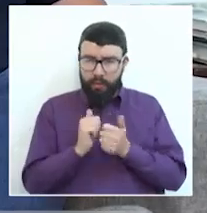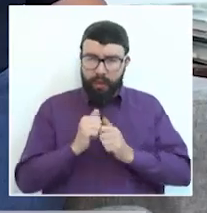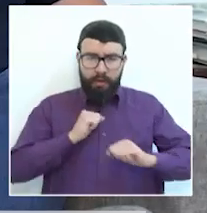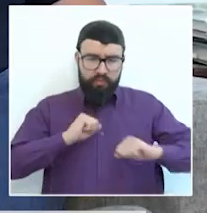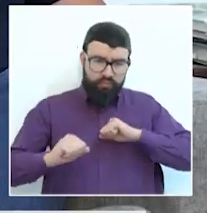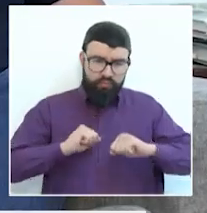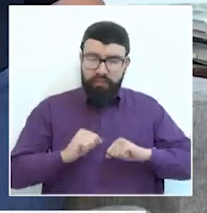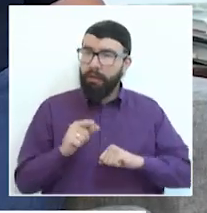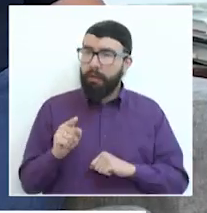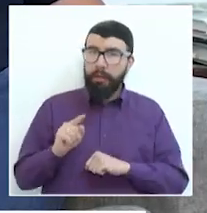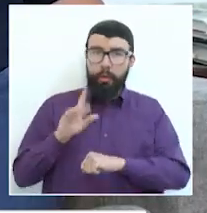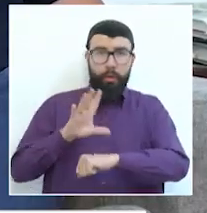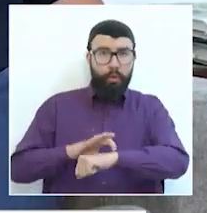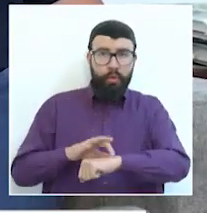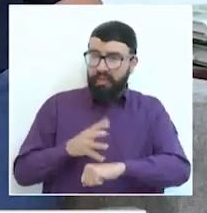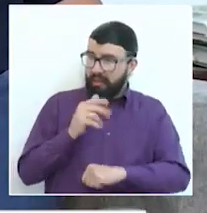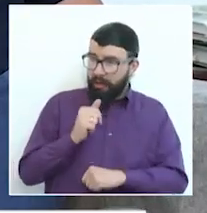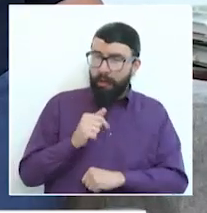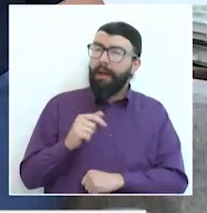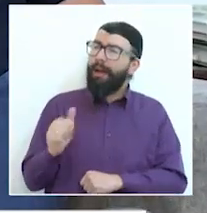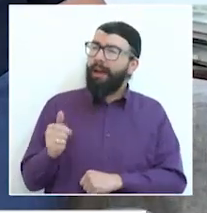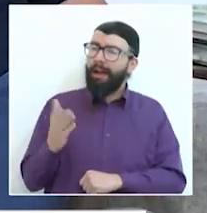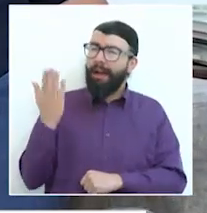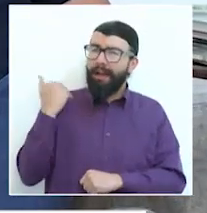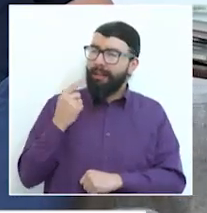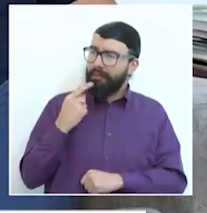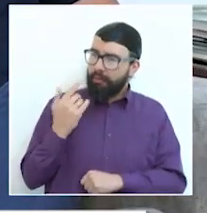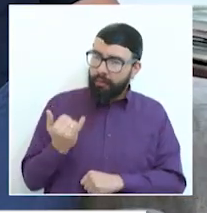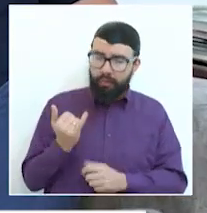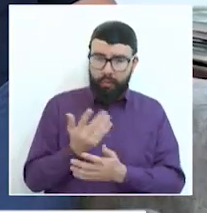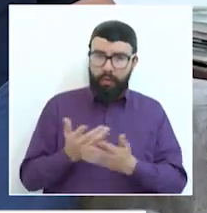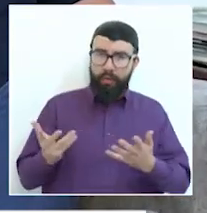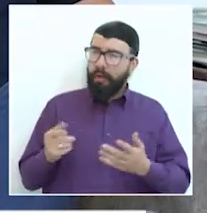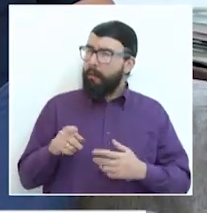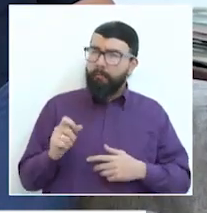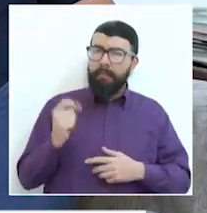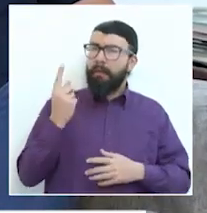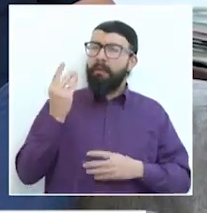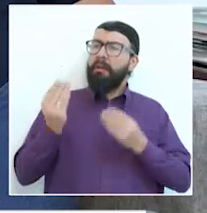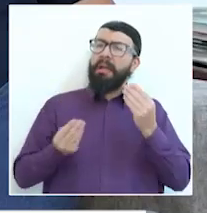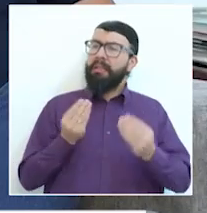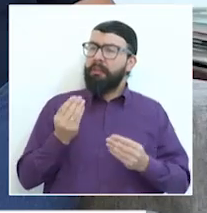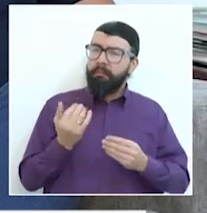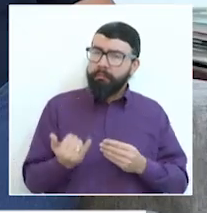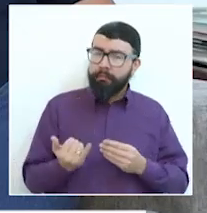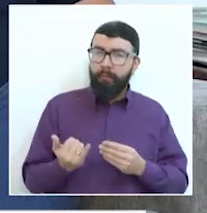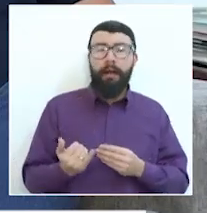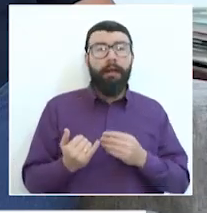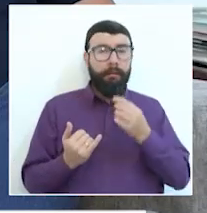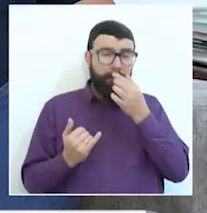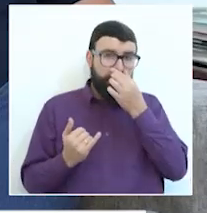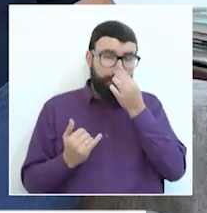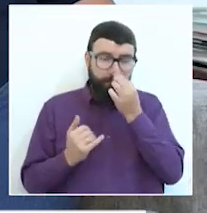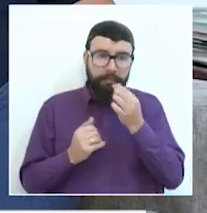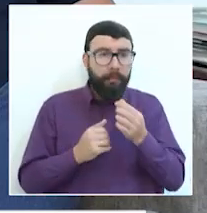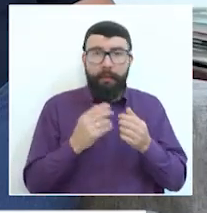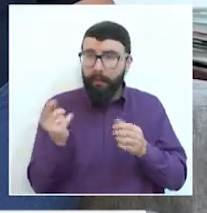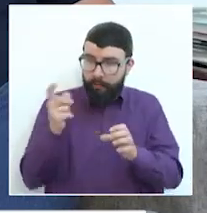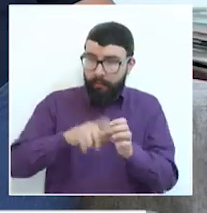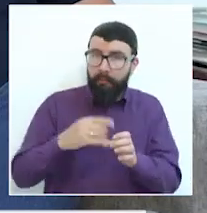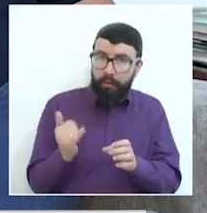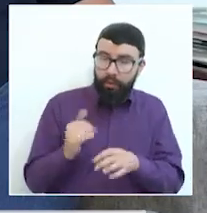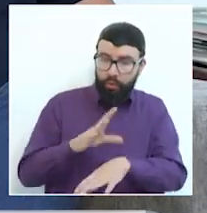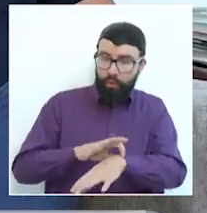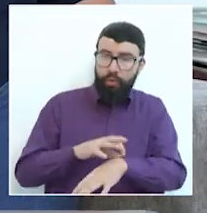doctores. Ya habiéndonos contado, digamos que esas condiciones, lo primero que hubiéramos hecho es remitirte acá donde el doctor Rojas, pues